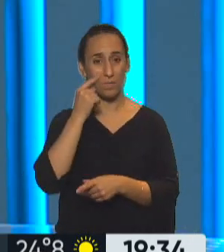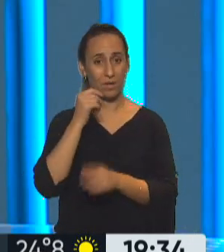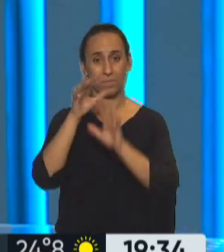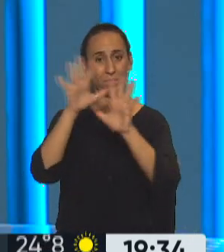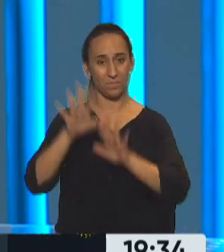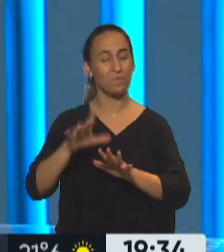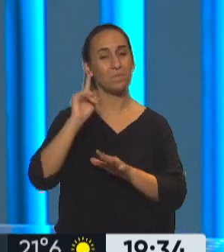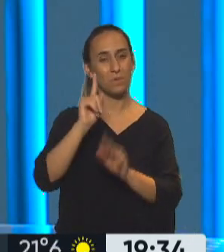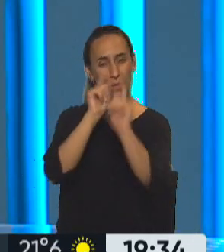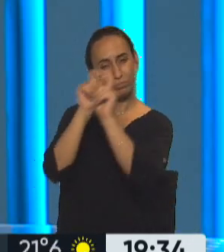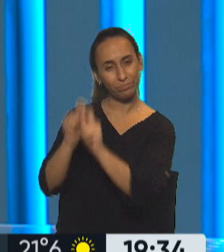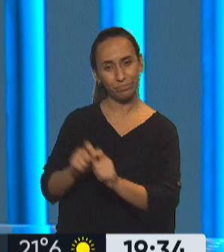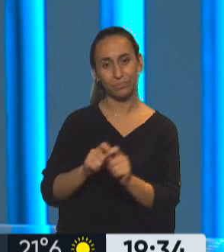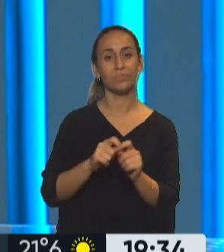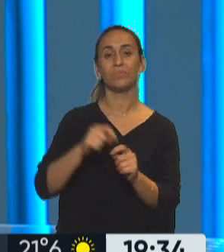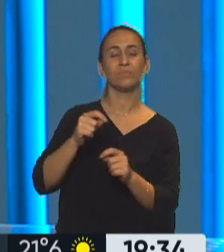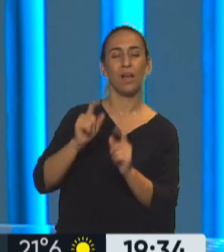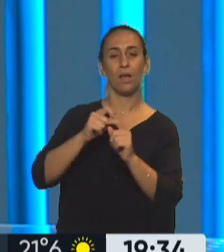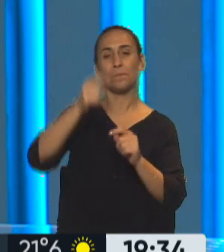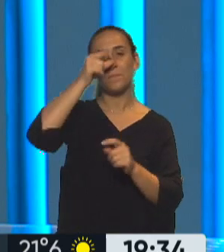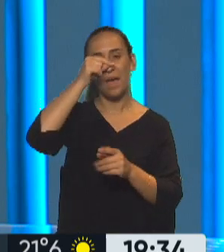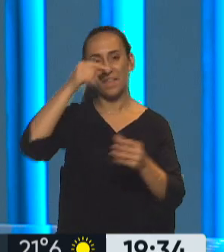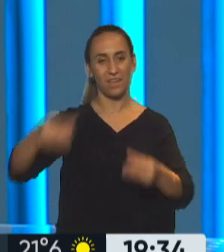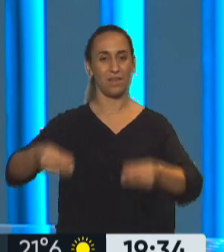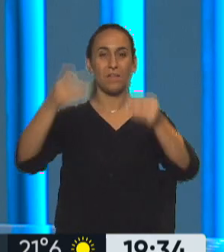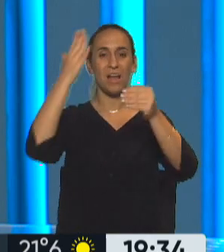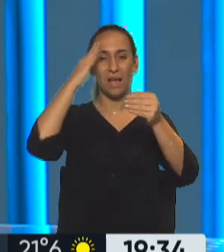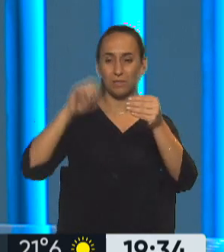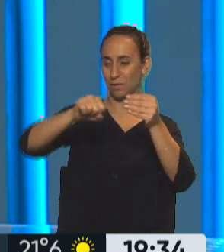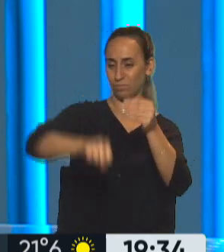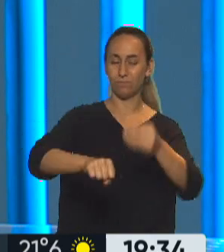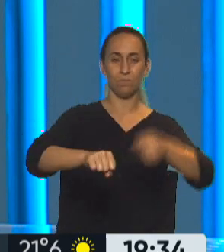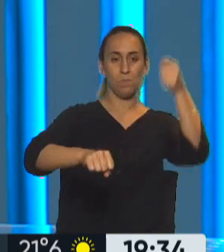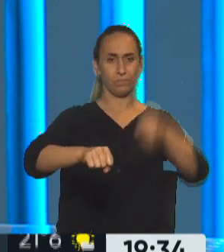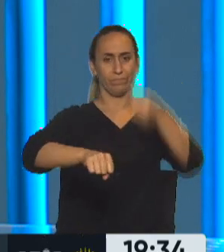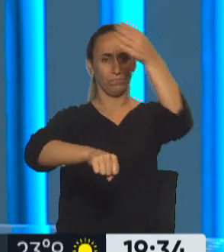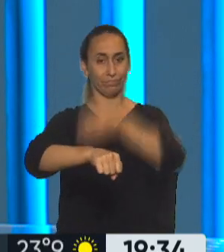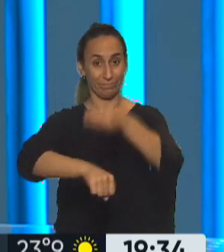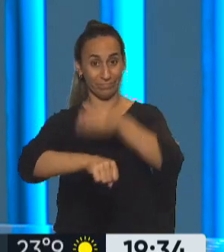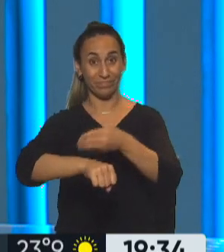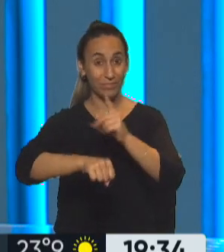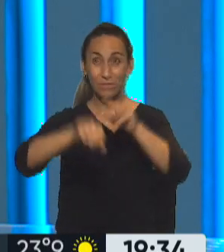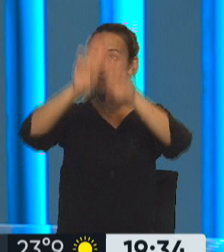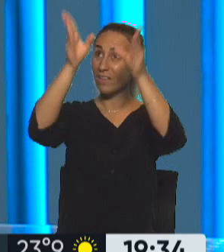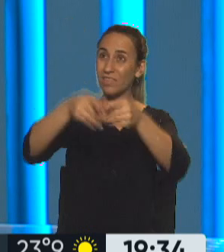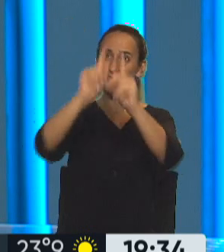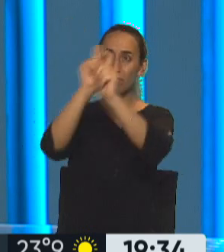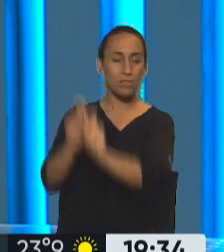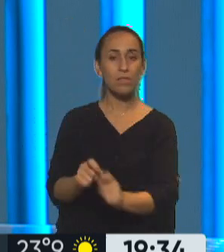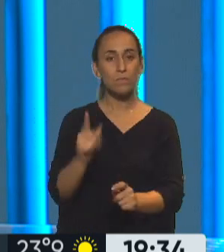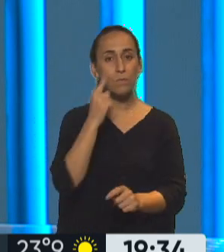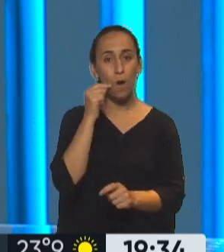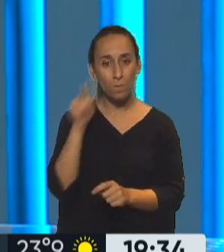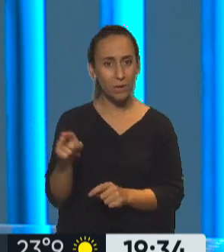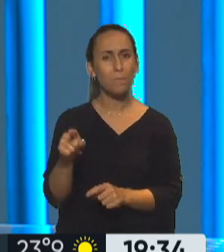la guillotina lo que te vamos a mostrar ahora es una recreación de los diálogos obtenidos del teléfono de Jonathan Morel